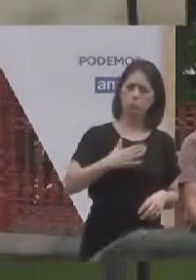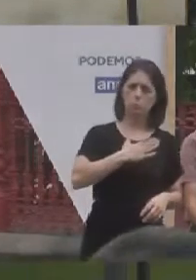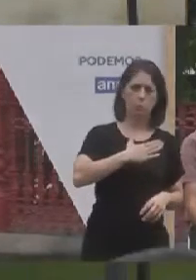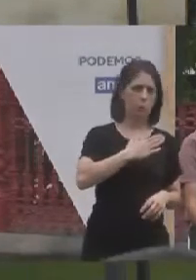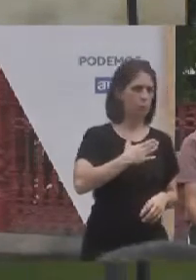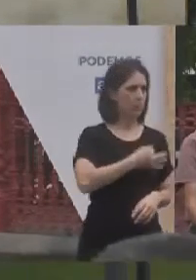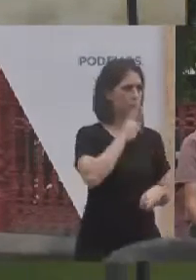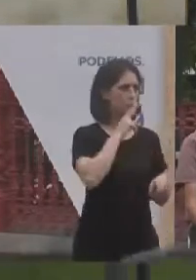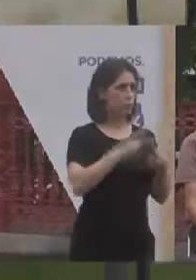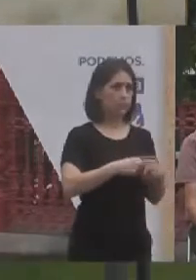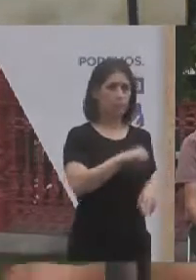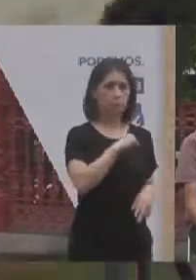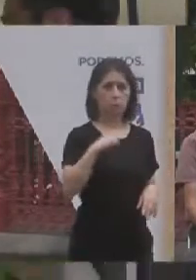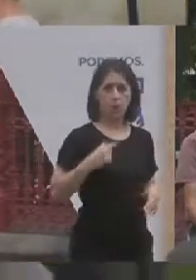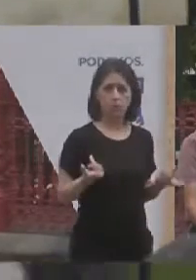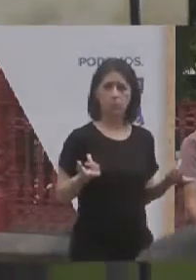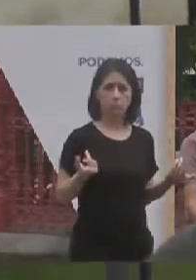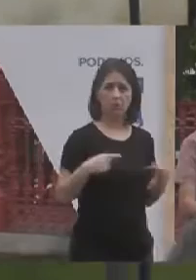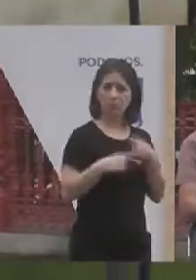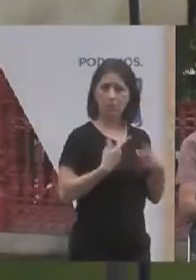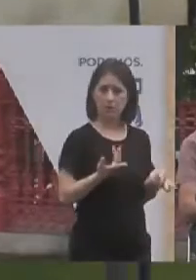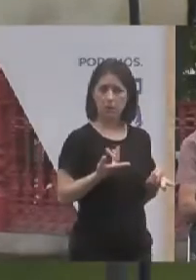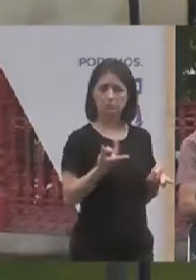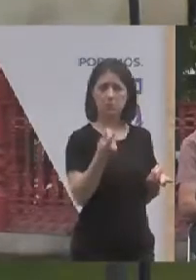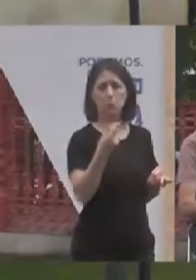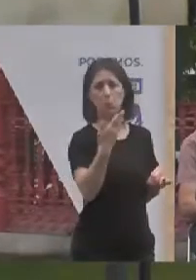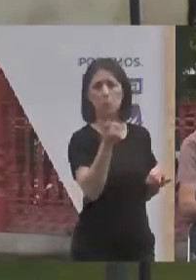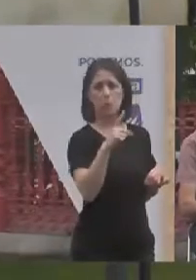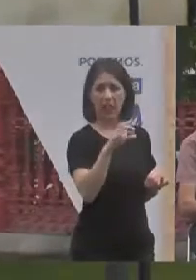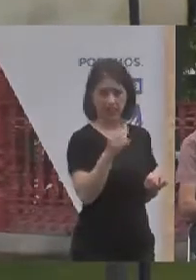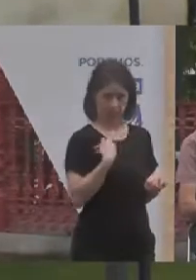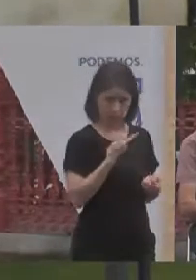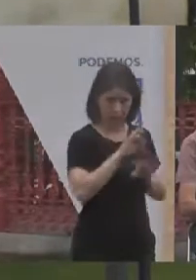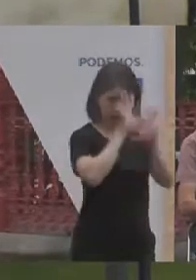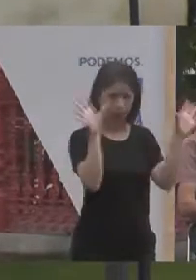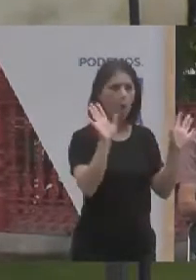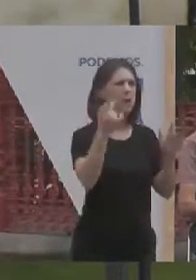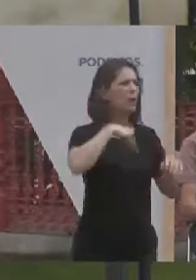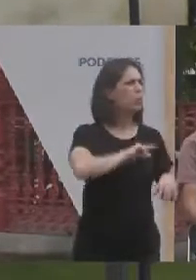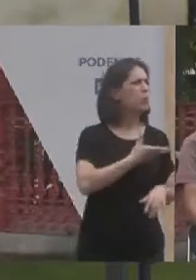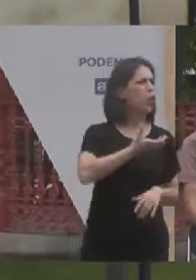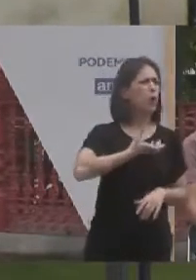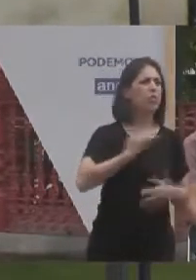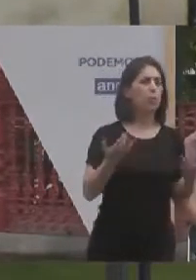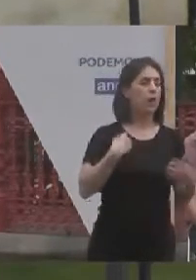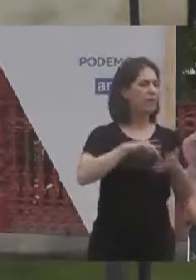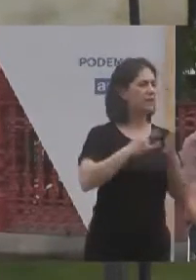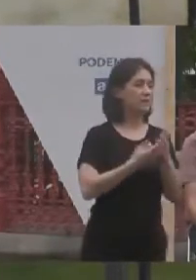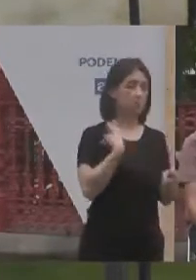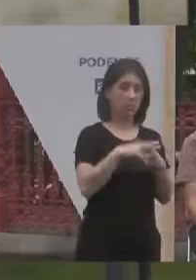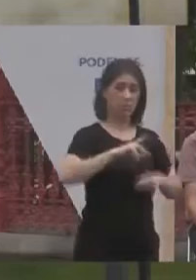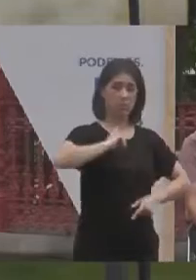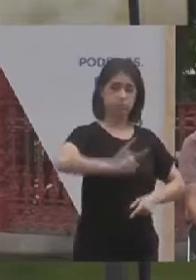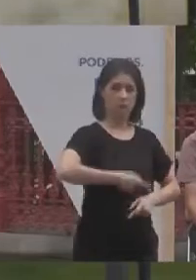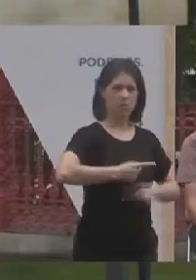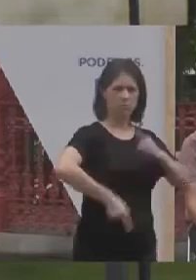que ten un nome propio de familia, chamase Baltar, por suposto. Pero no noso Concello, para que vexades cal é o sistema de dominación